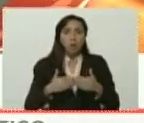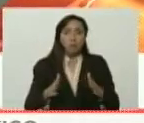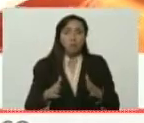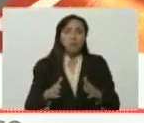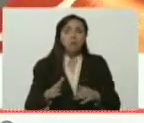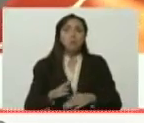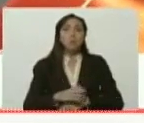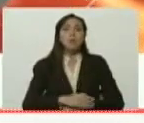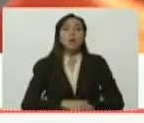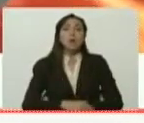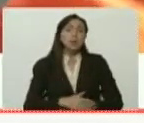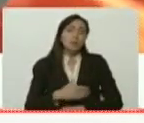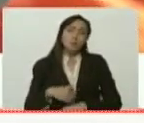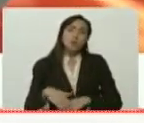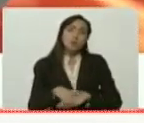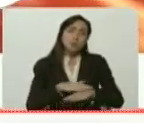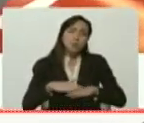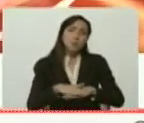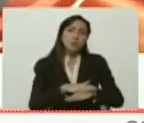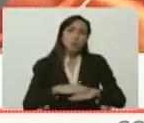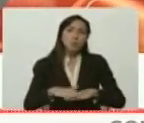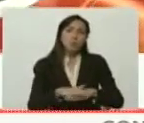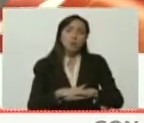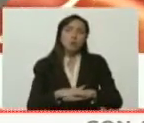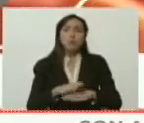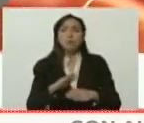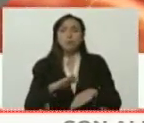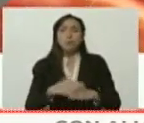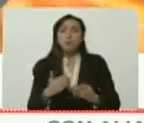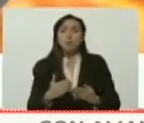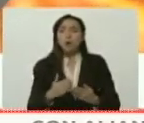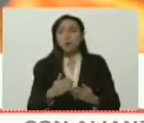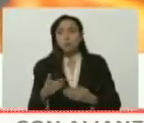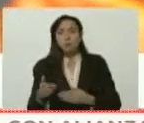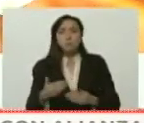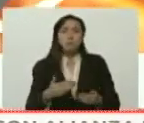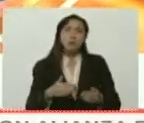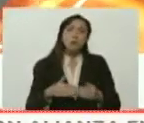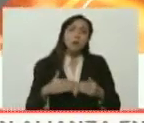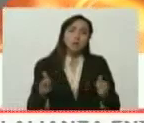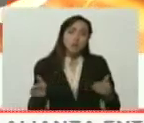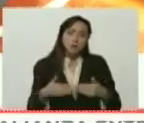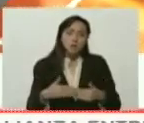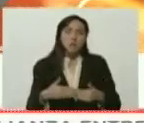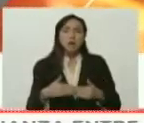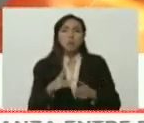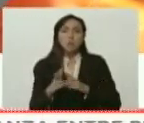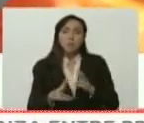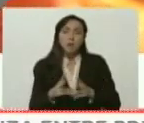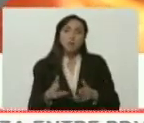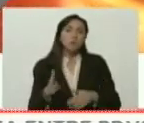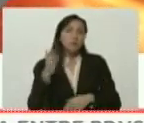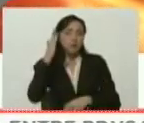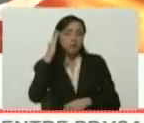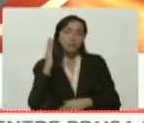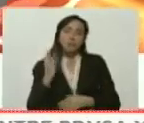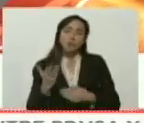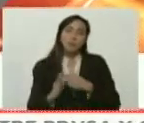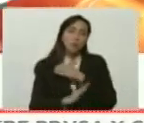disculpas por este hecho que se atribuye pues a hechos que escapan